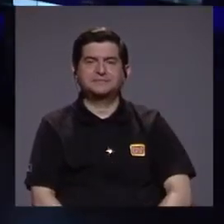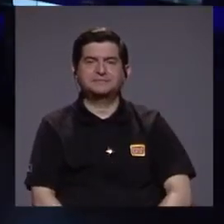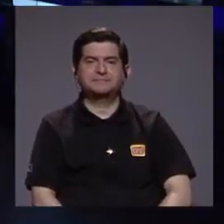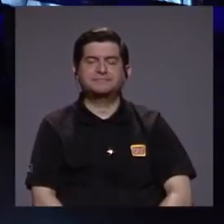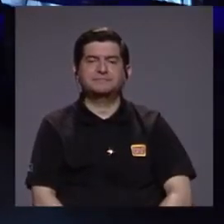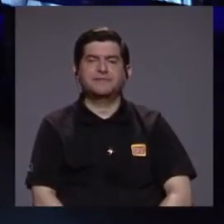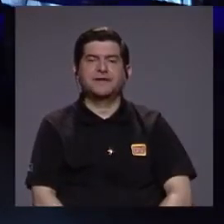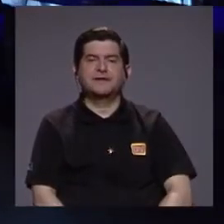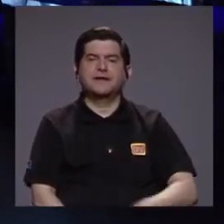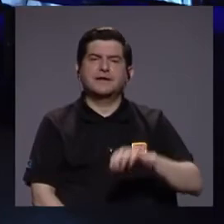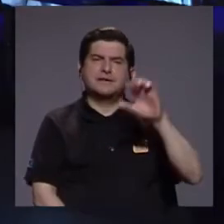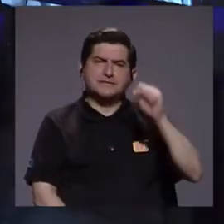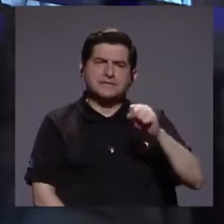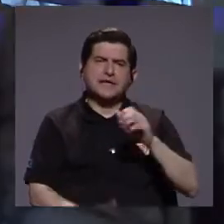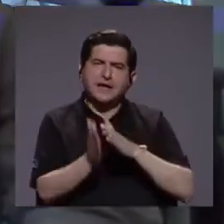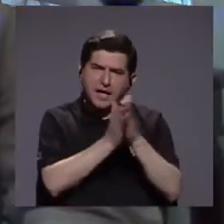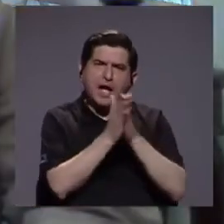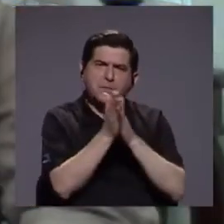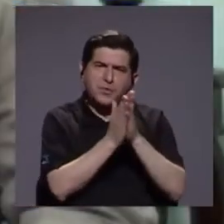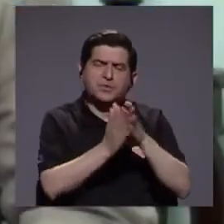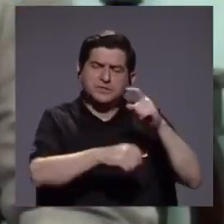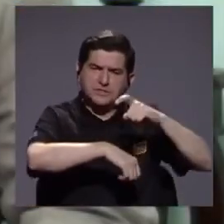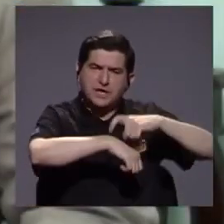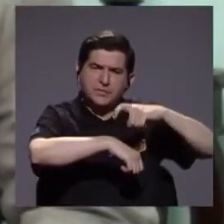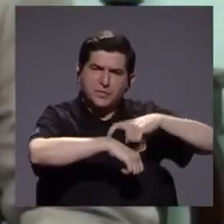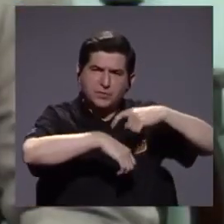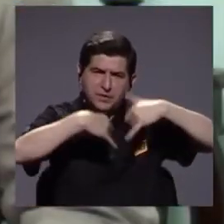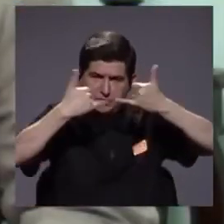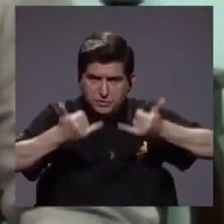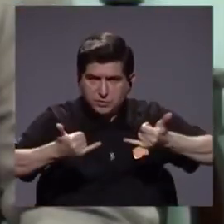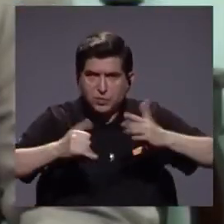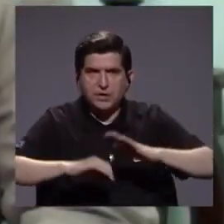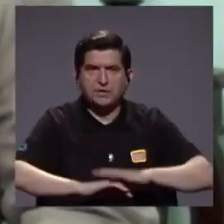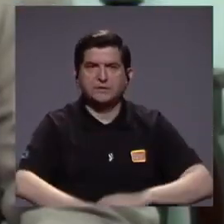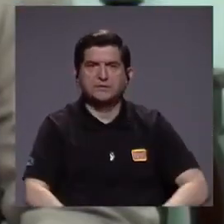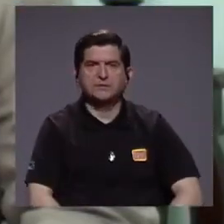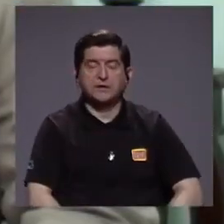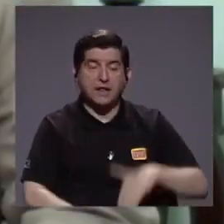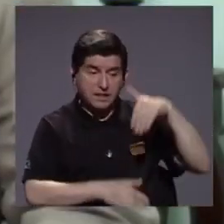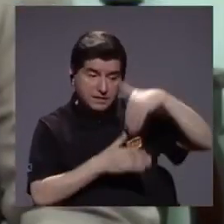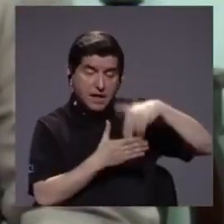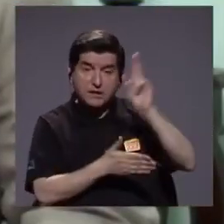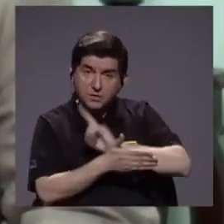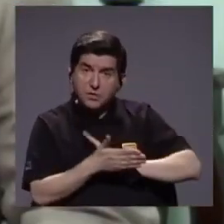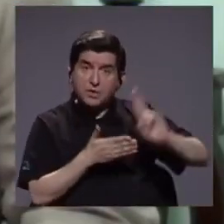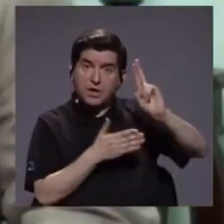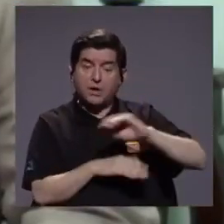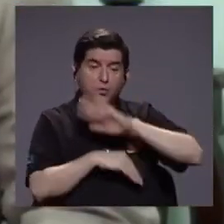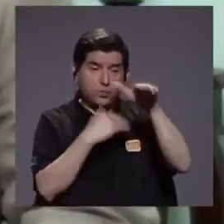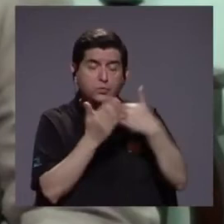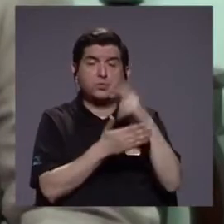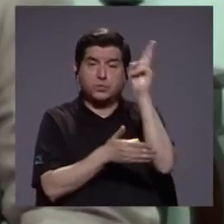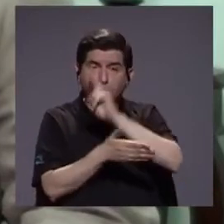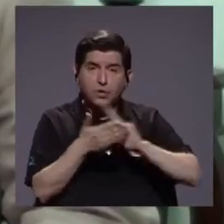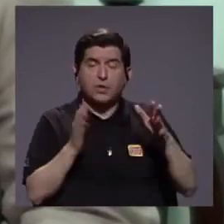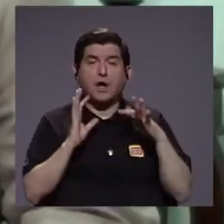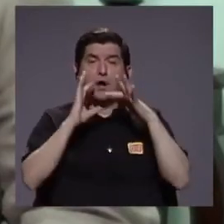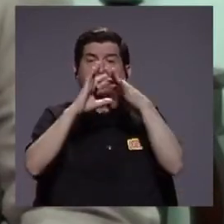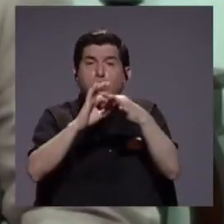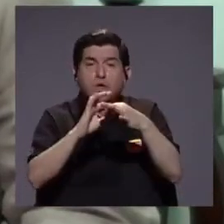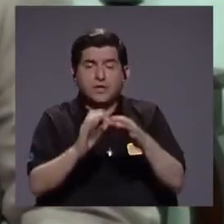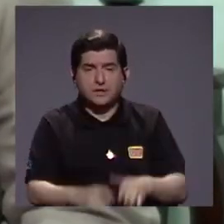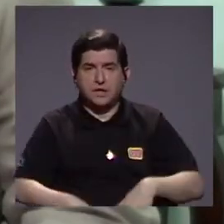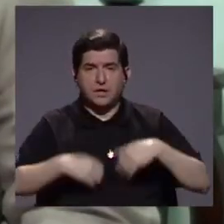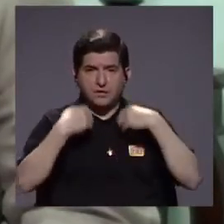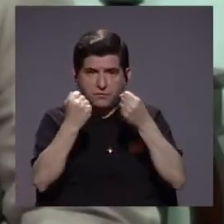Sí. Debemos aprovechar esta coyuntura en la que estamos a lo interno de la universidad, en que toda la universidad está unida por